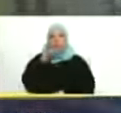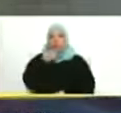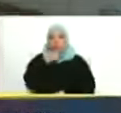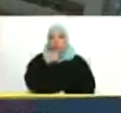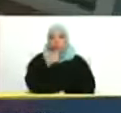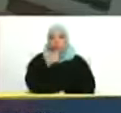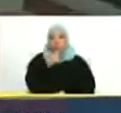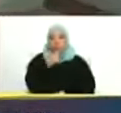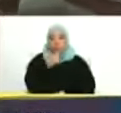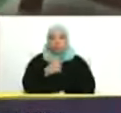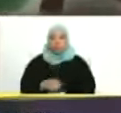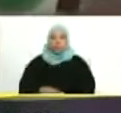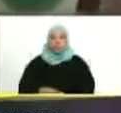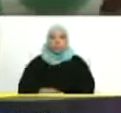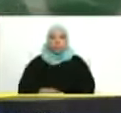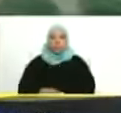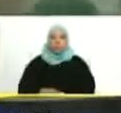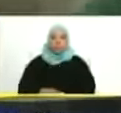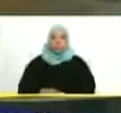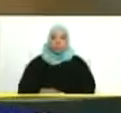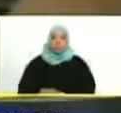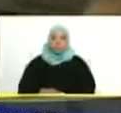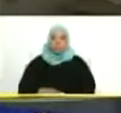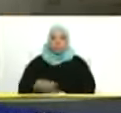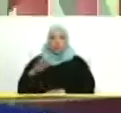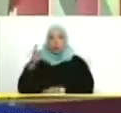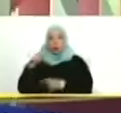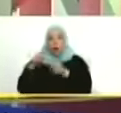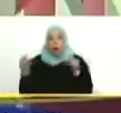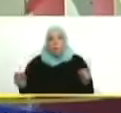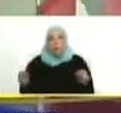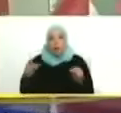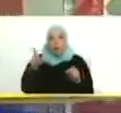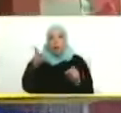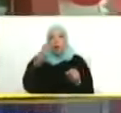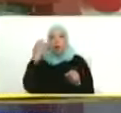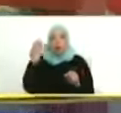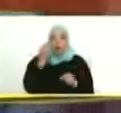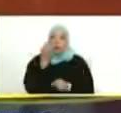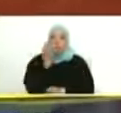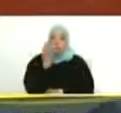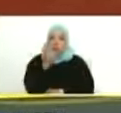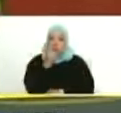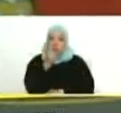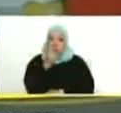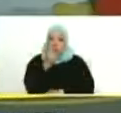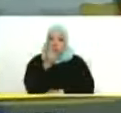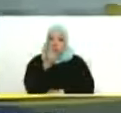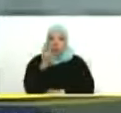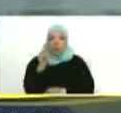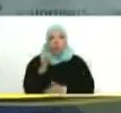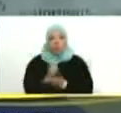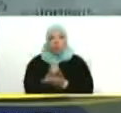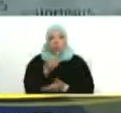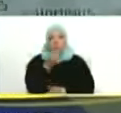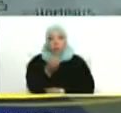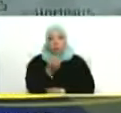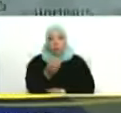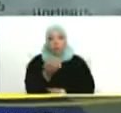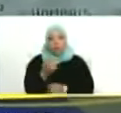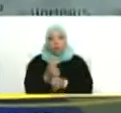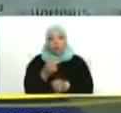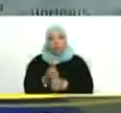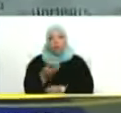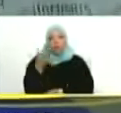Podemos tener, mire, aquí tenemos Topocho, Auyama, tenemos aquí al Instituto Nacional de Nutrición. Y un dato